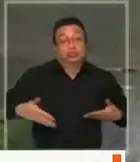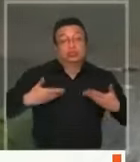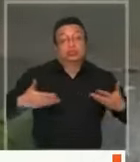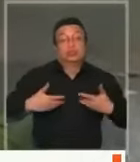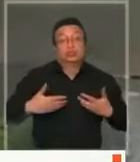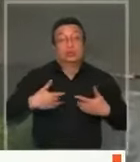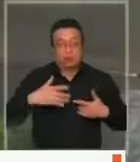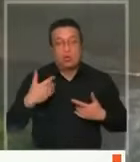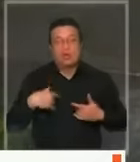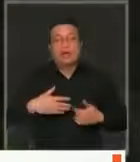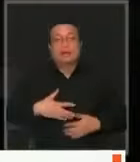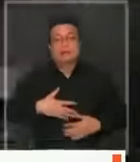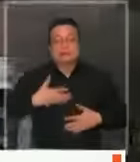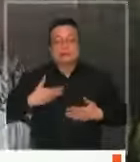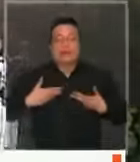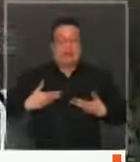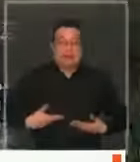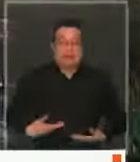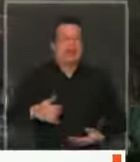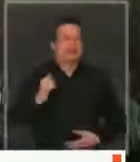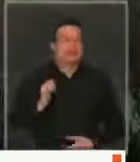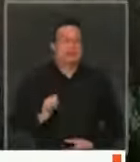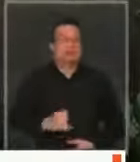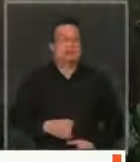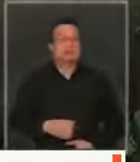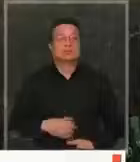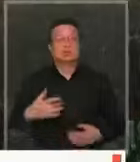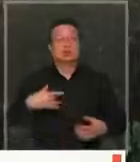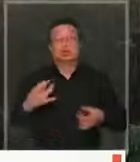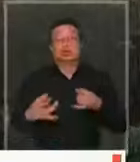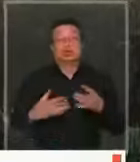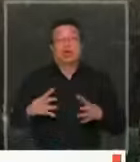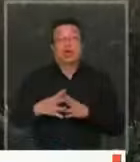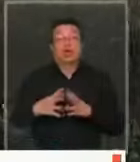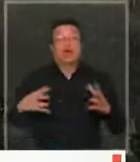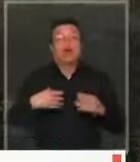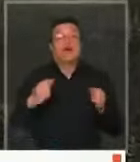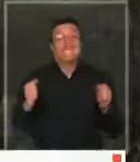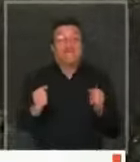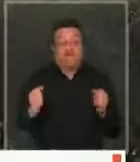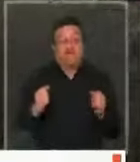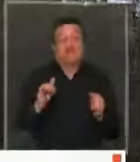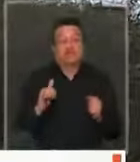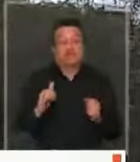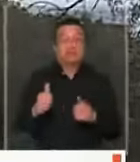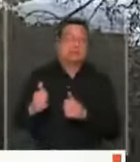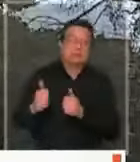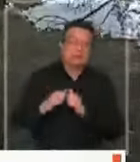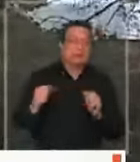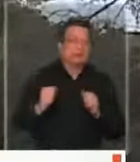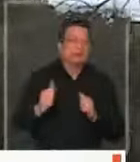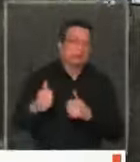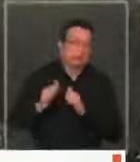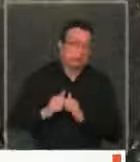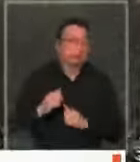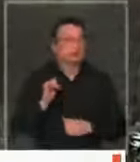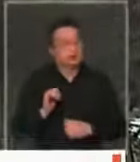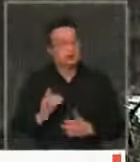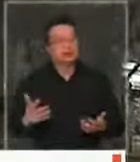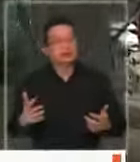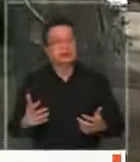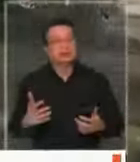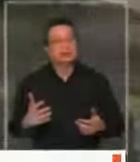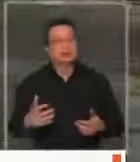igual ya uno se siente más cansado. Pero si no me duele tanto. El frío, abajo. Cuando hace frío. Cuando hace frío le duele más. Lo bajo. Ya. Así